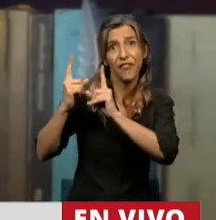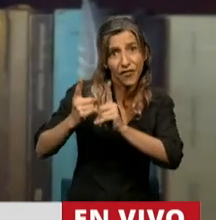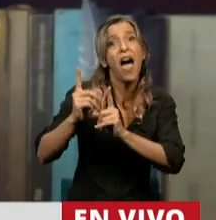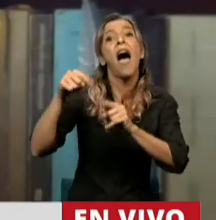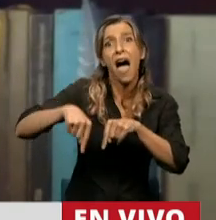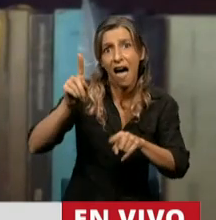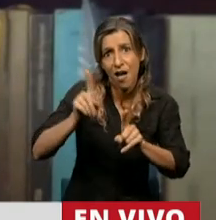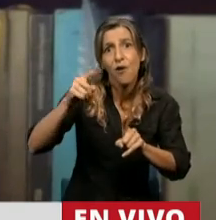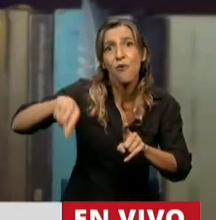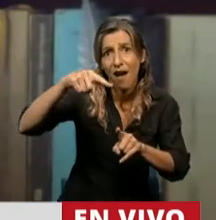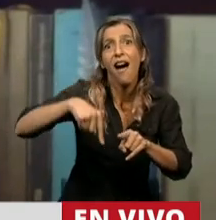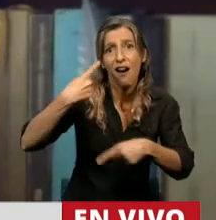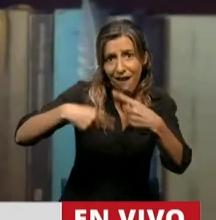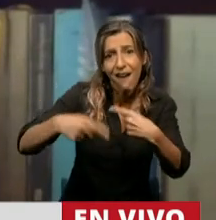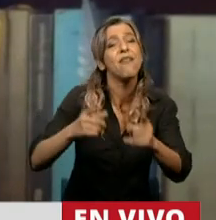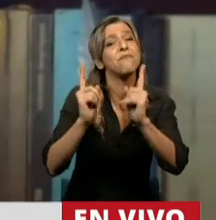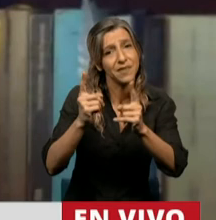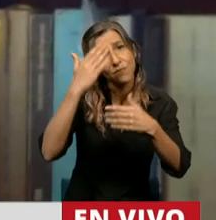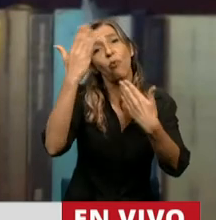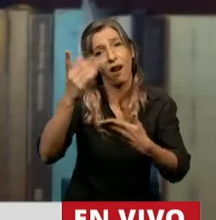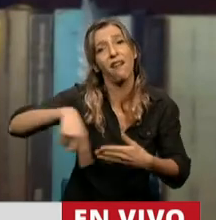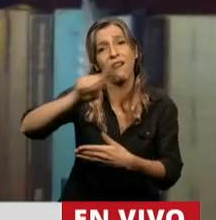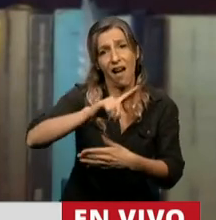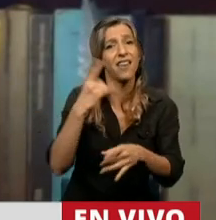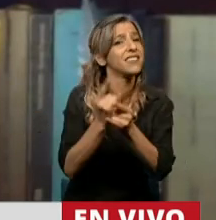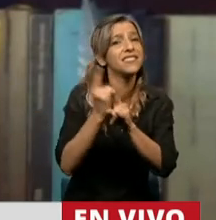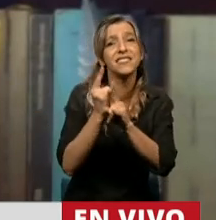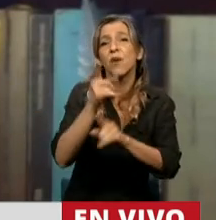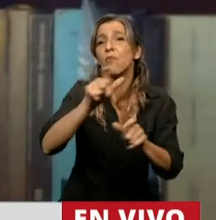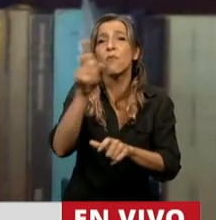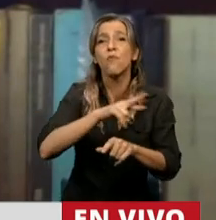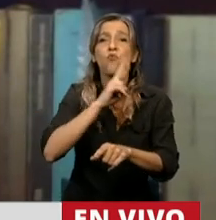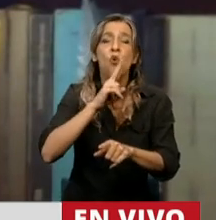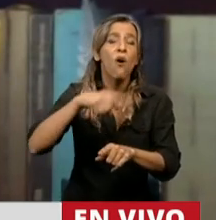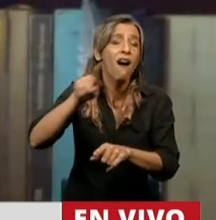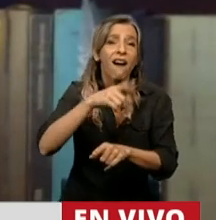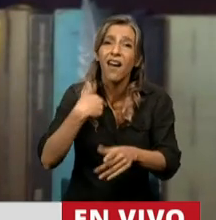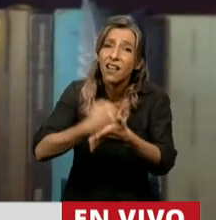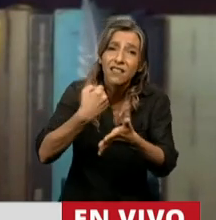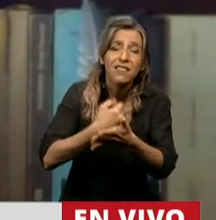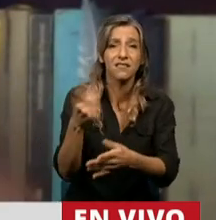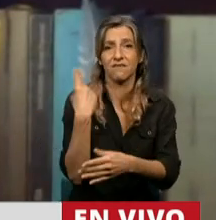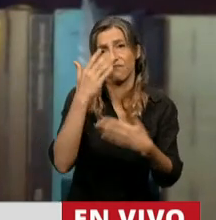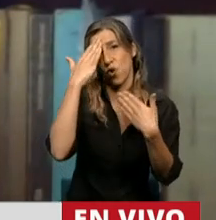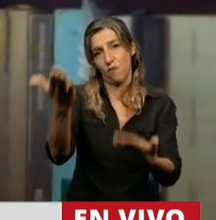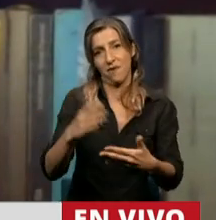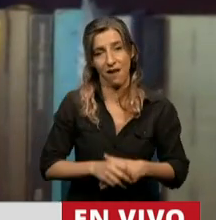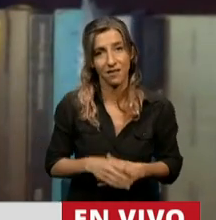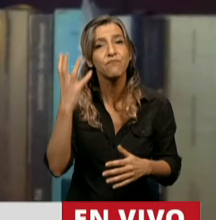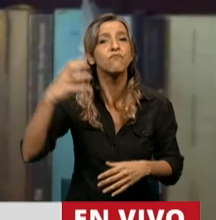de siempre. Y también es un homenaje a Eva Perón, con cuyo concurso y con